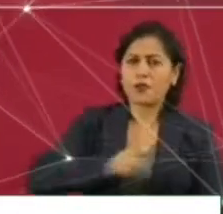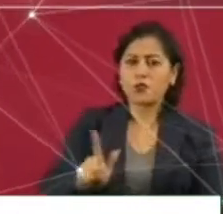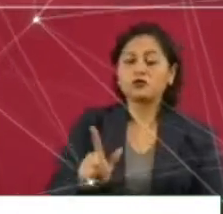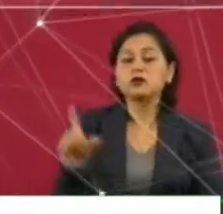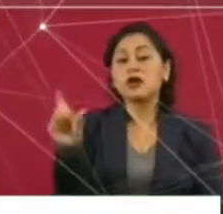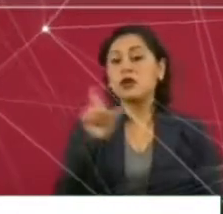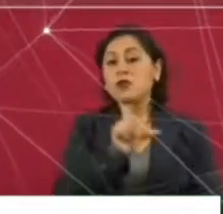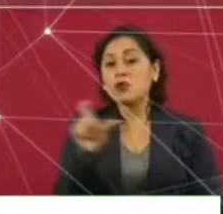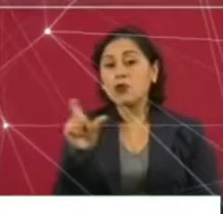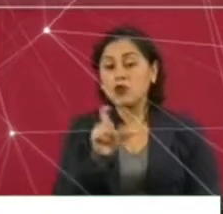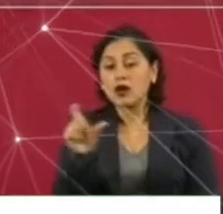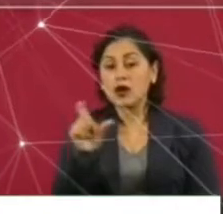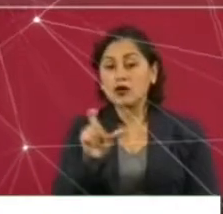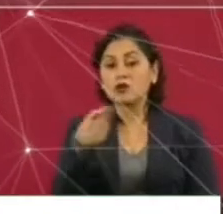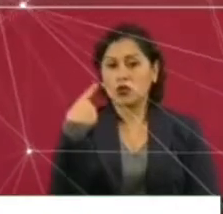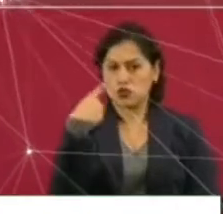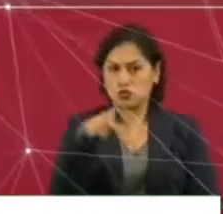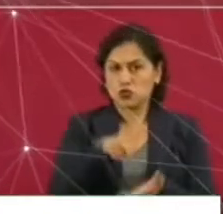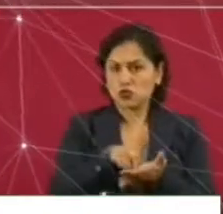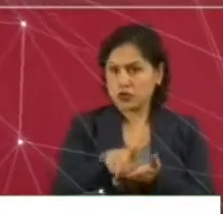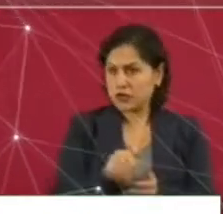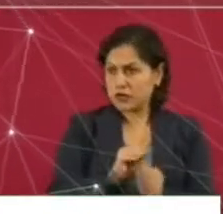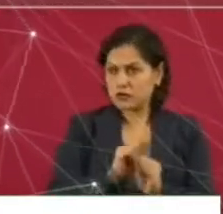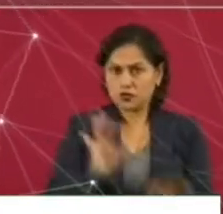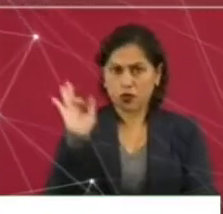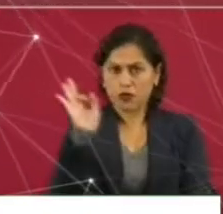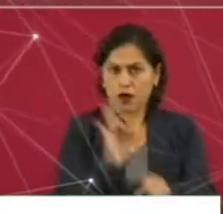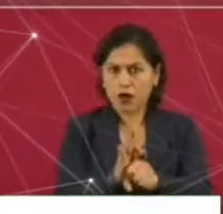y hacer valer su derecho